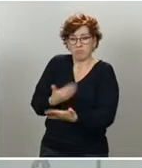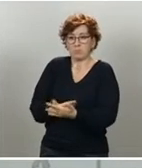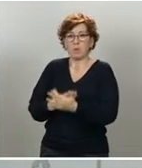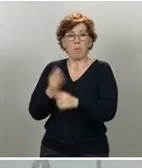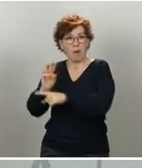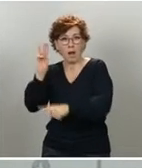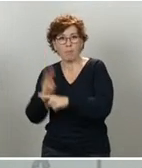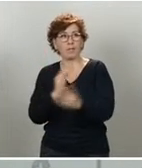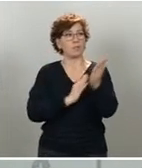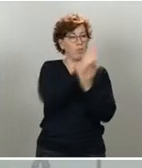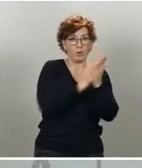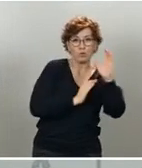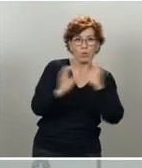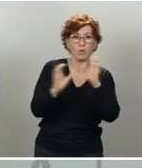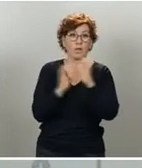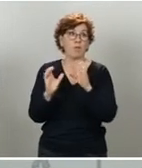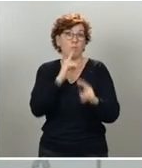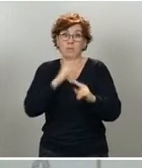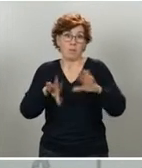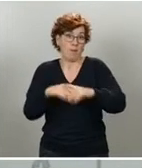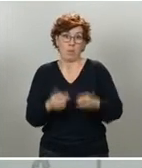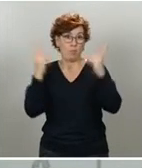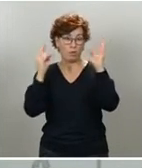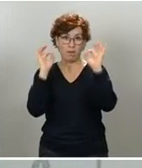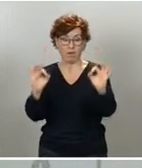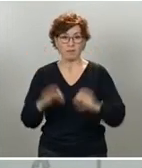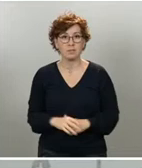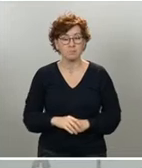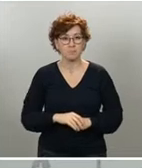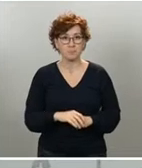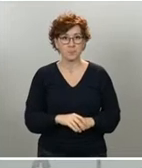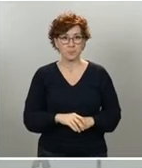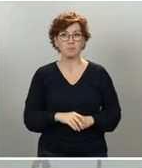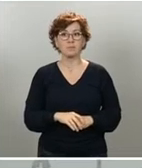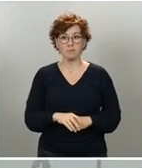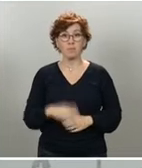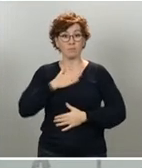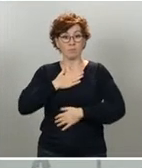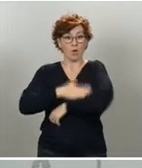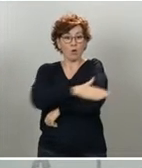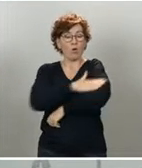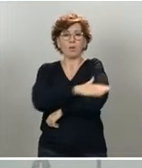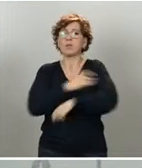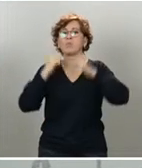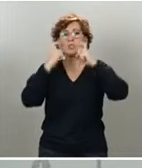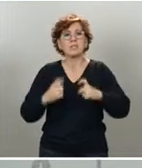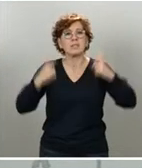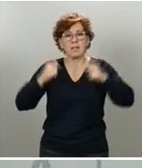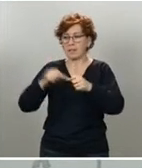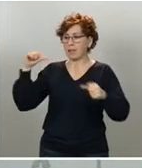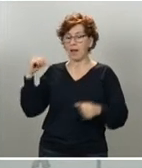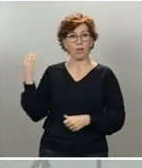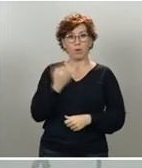tiene que ser en una democracia como la nuestra. Hemos procurado, como Gobierno, hacer frente a todas